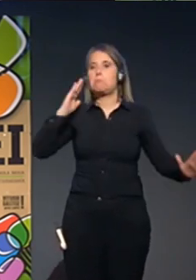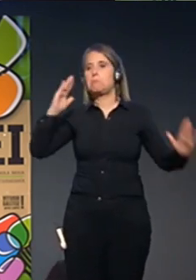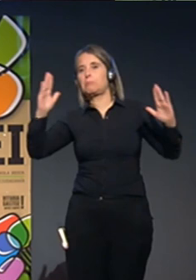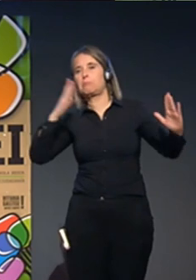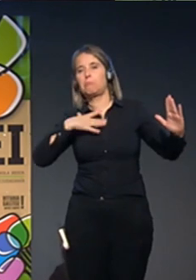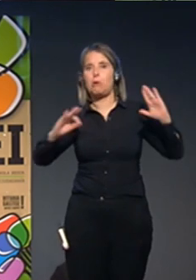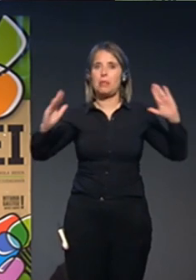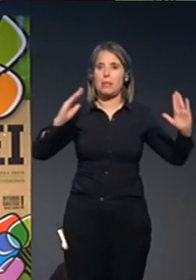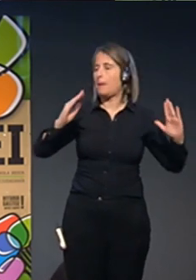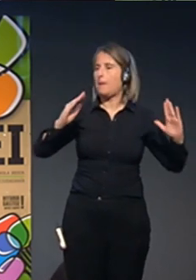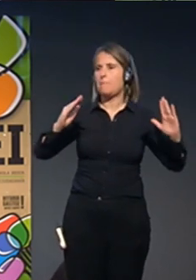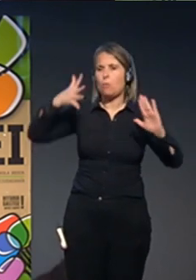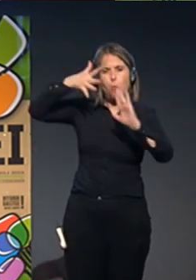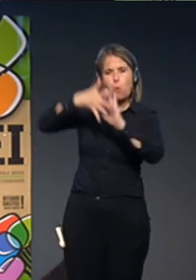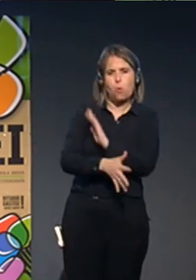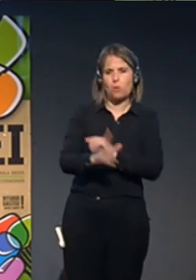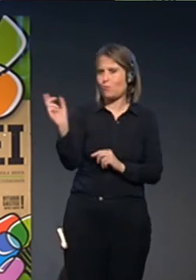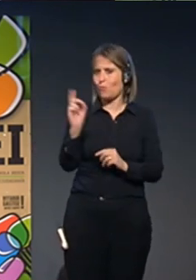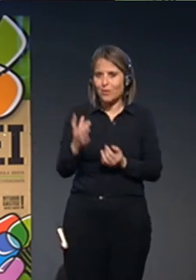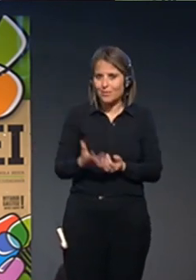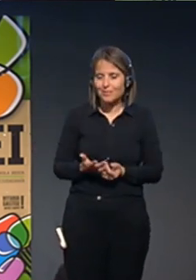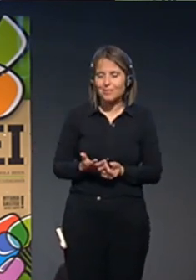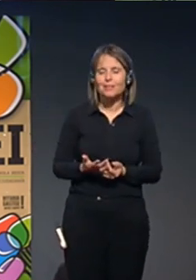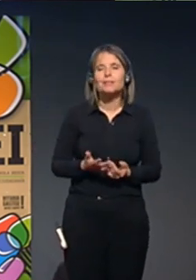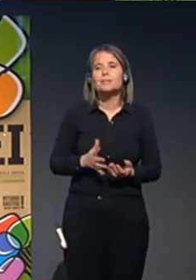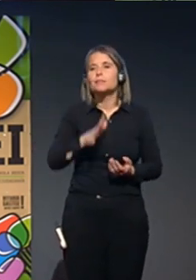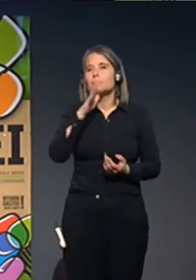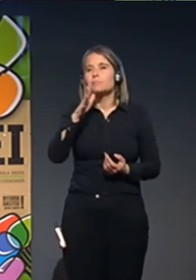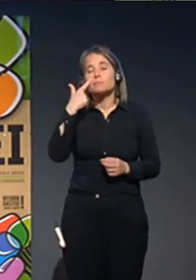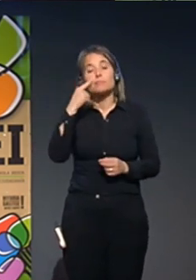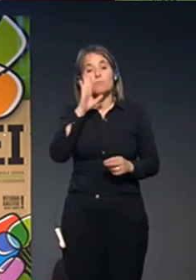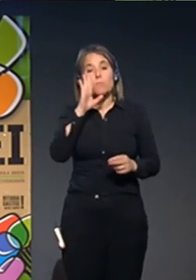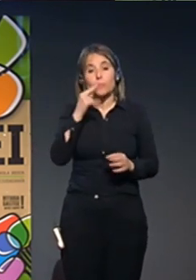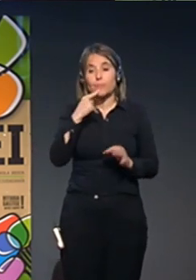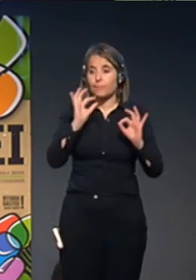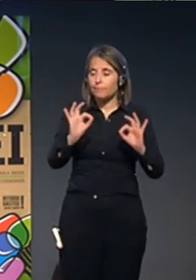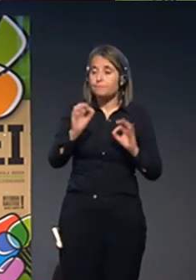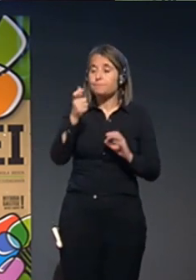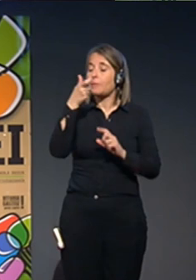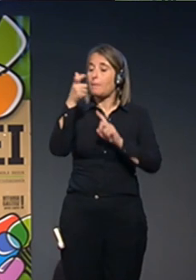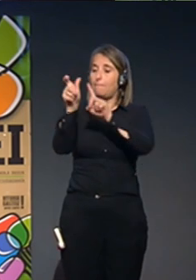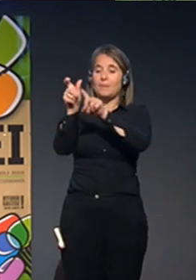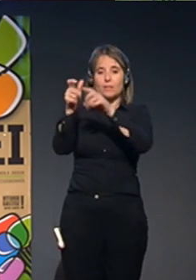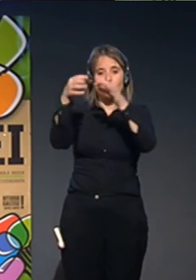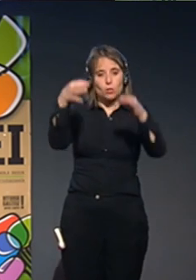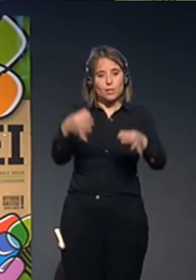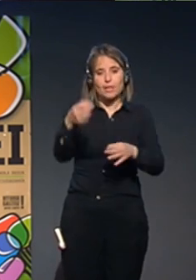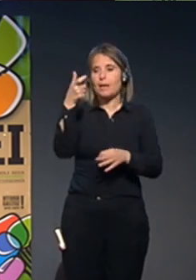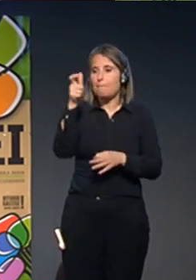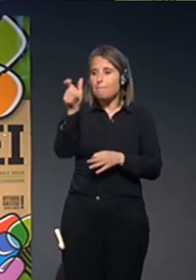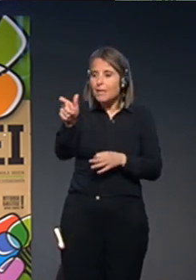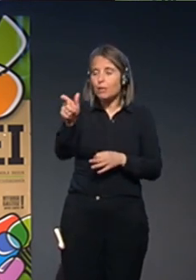x pero no de manera permanente lo que se Porque fíjate cuando yo os decía antes que el precio real el precio